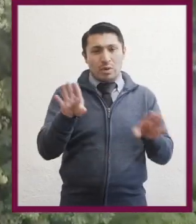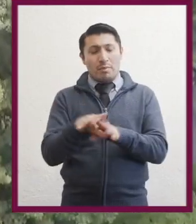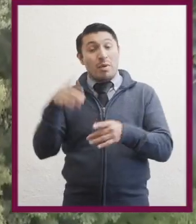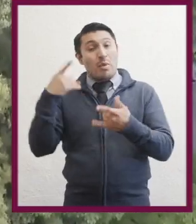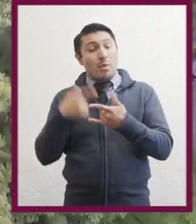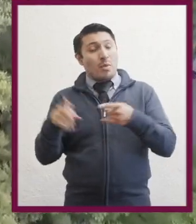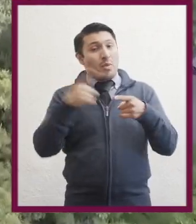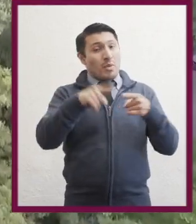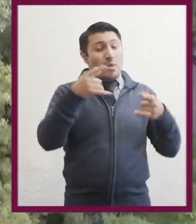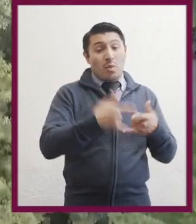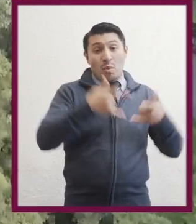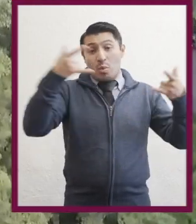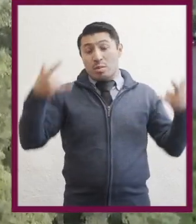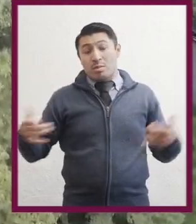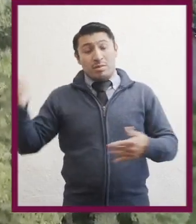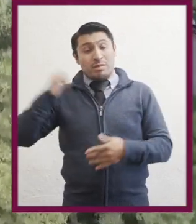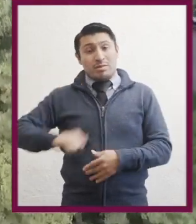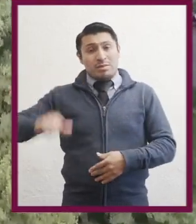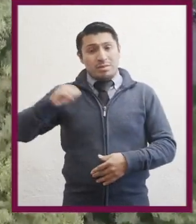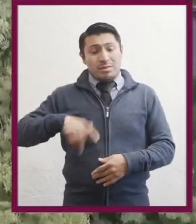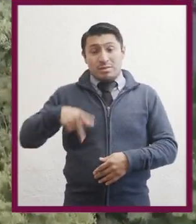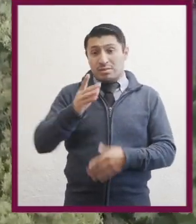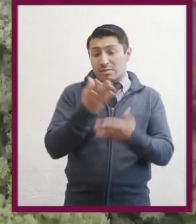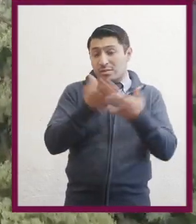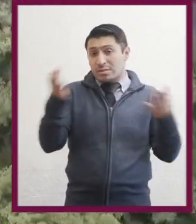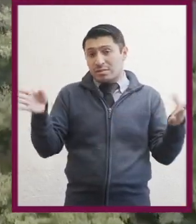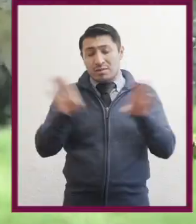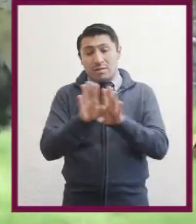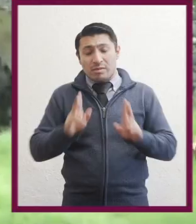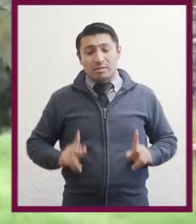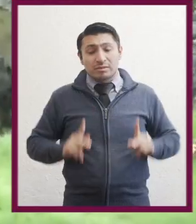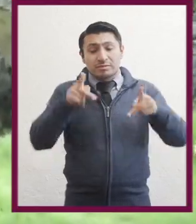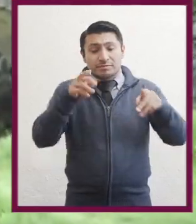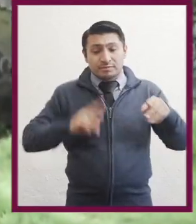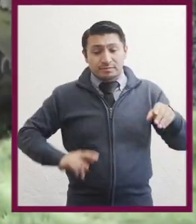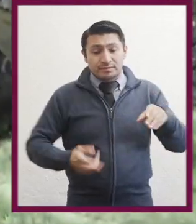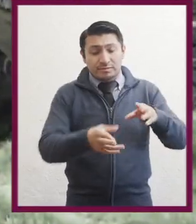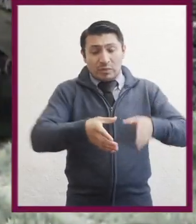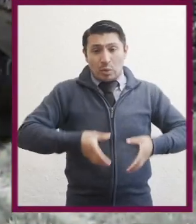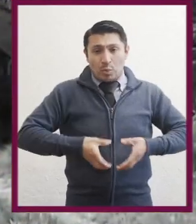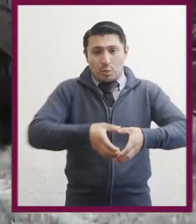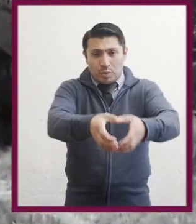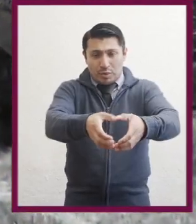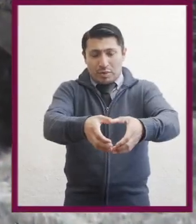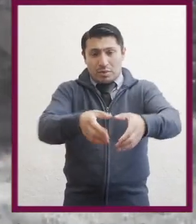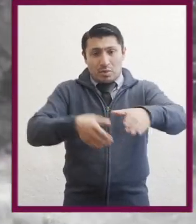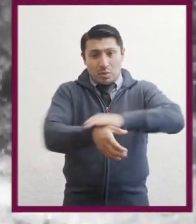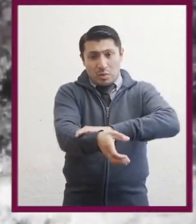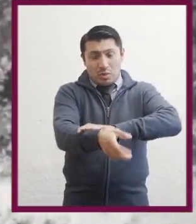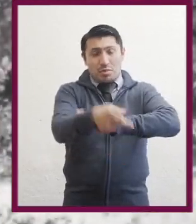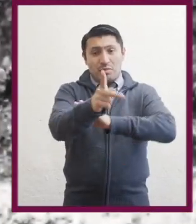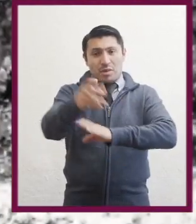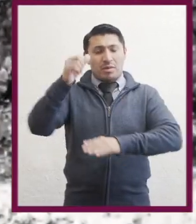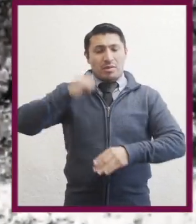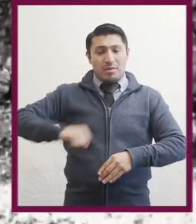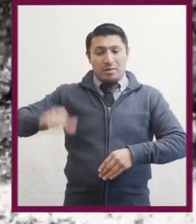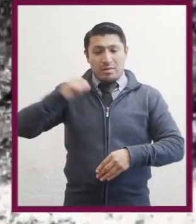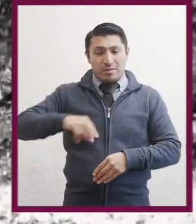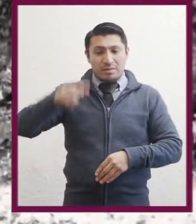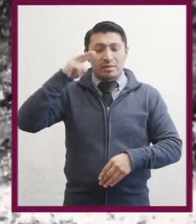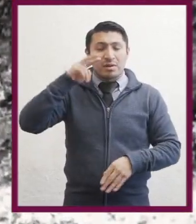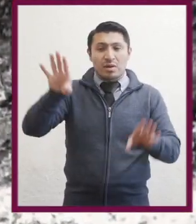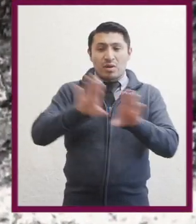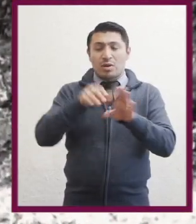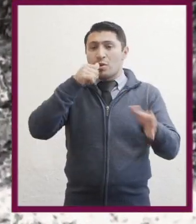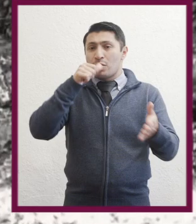atmósfera enigmática que ha inspirado varias leyendas y relatos. Aunque ahora este tramo del río está entubado, su viejo